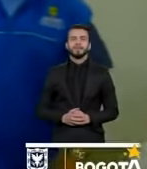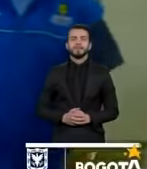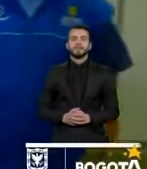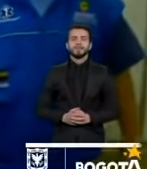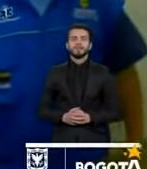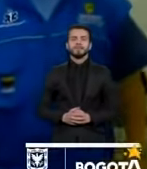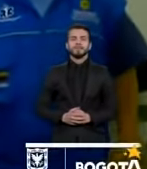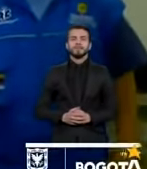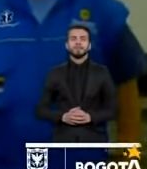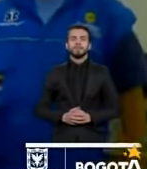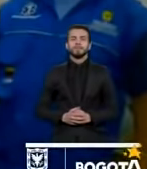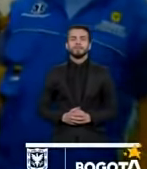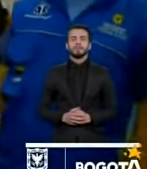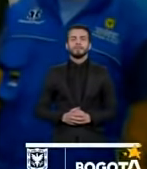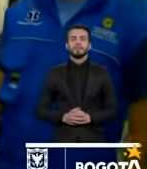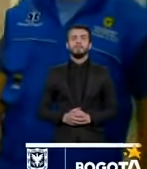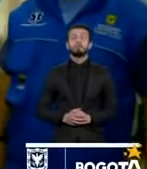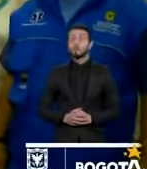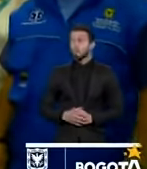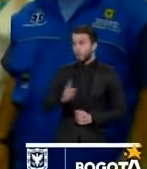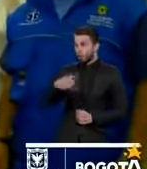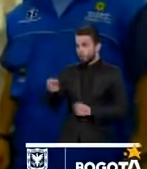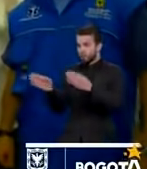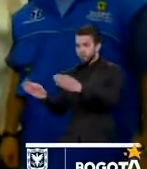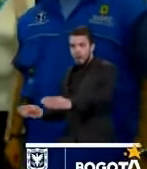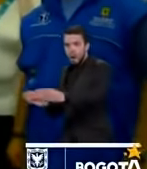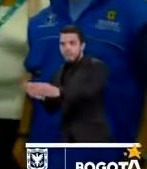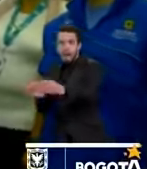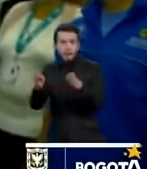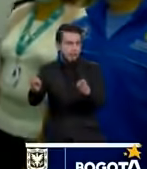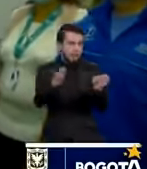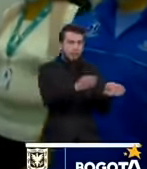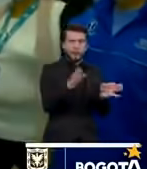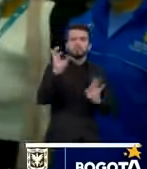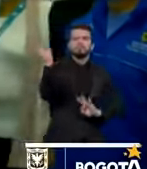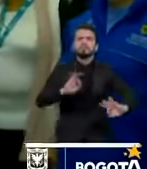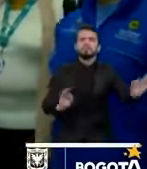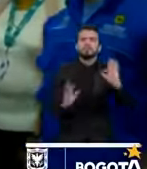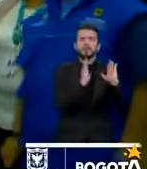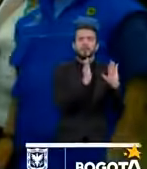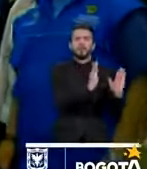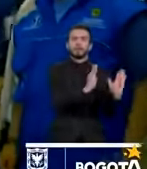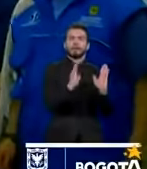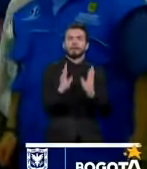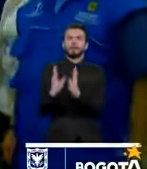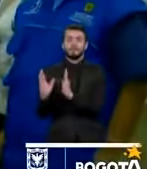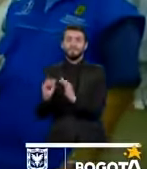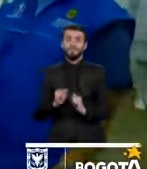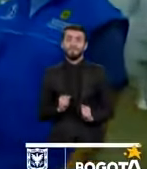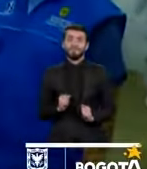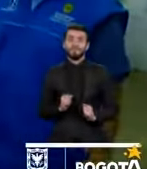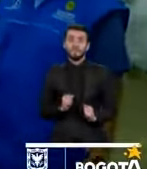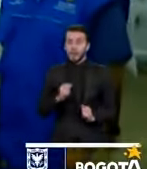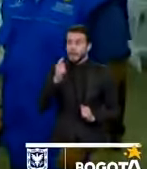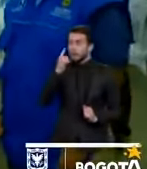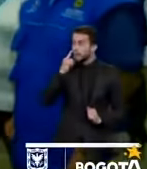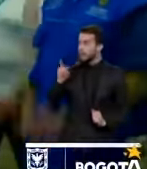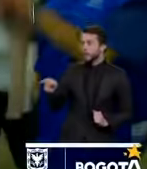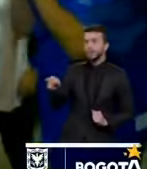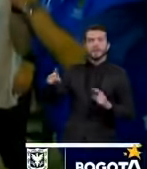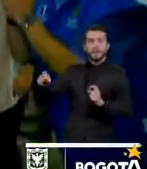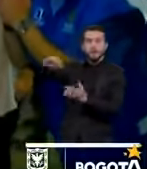Todos los módulos están dispuestos de la misma forma. Ajá. Aquí hay un puesto de